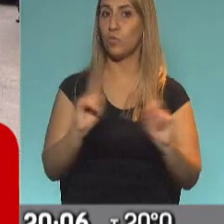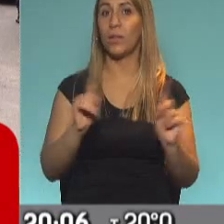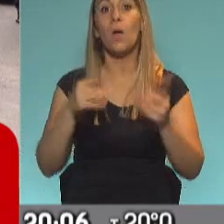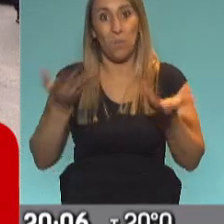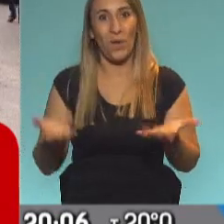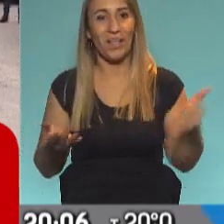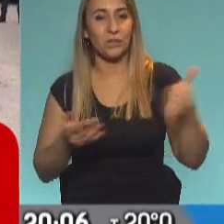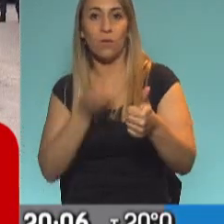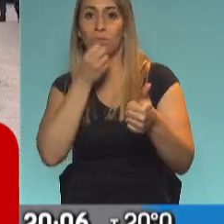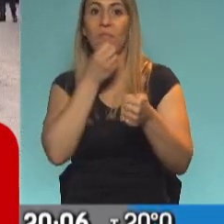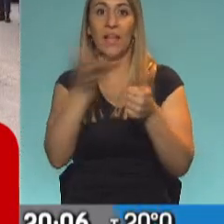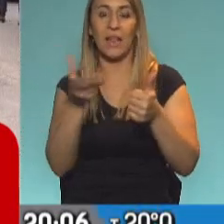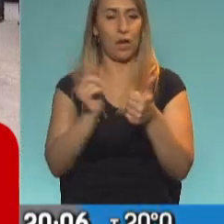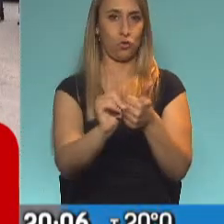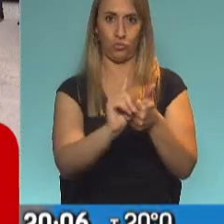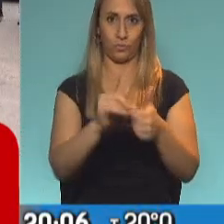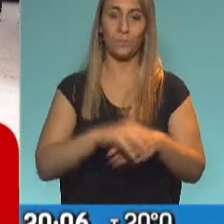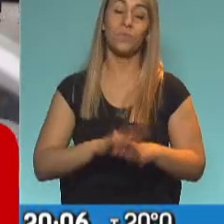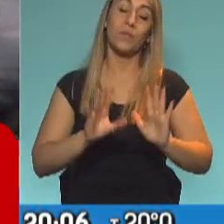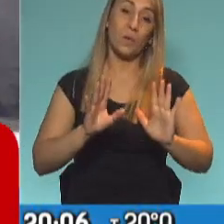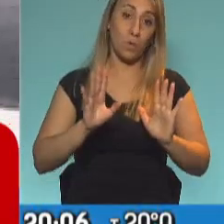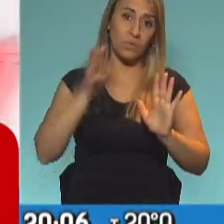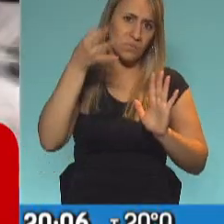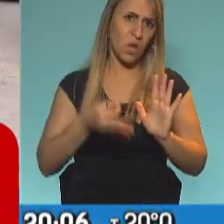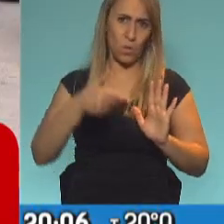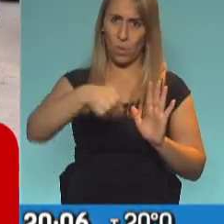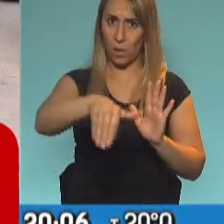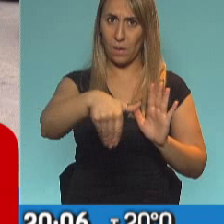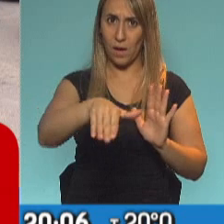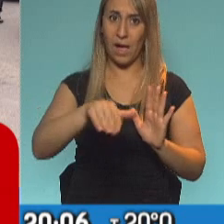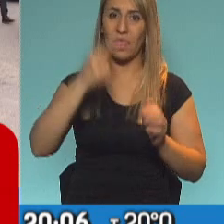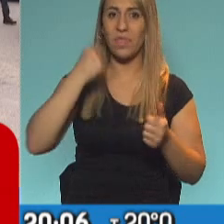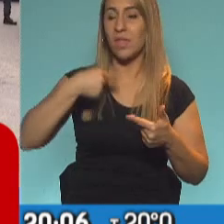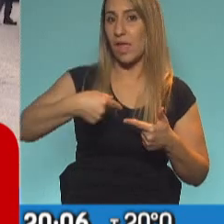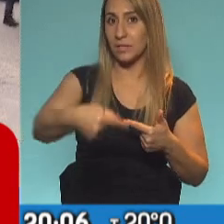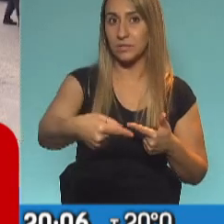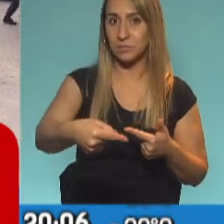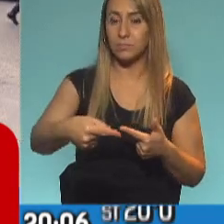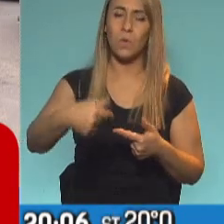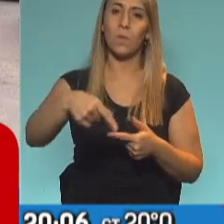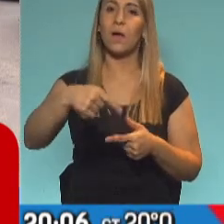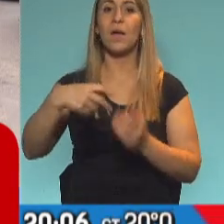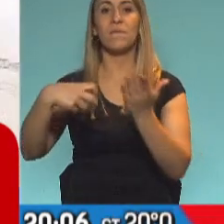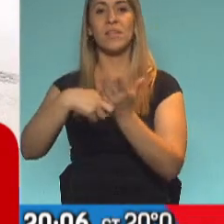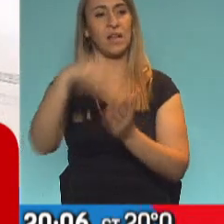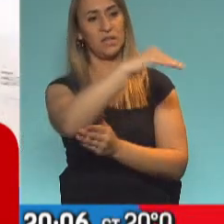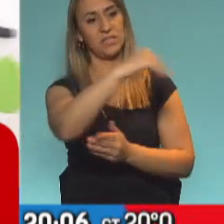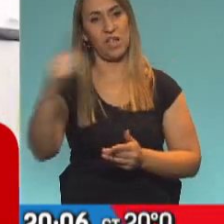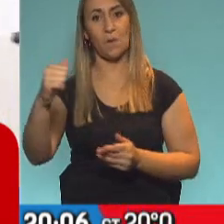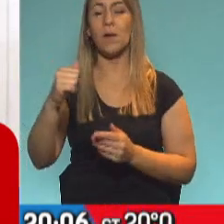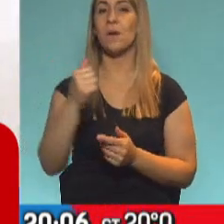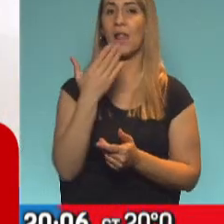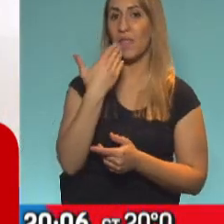no pudo declarar. Pero esto no quiere decir que no vaya a hacerlo. Probablemente en los próximos días sea citado a declarar tanto